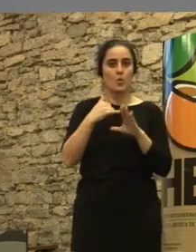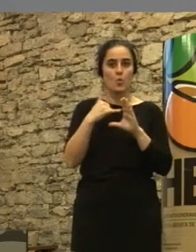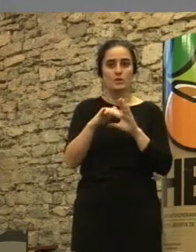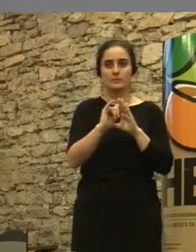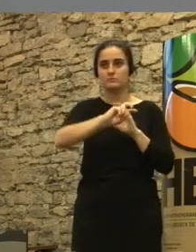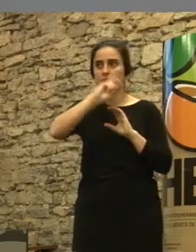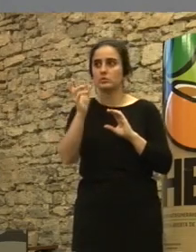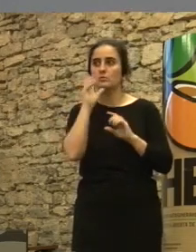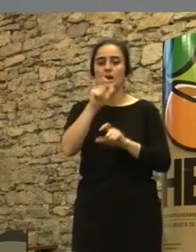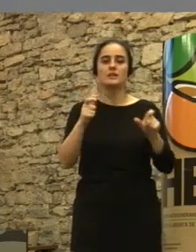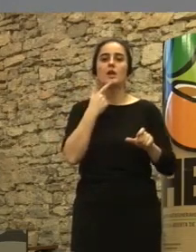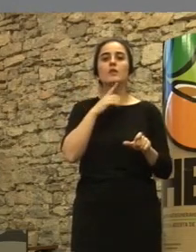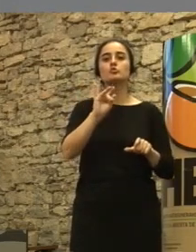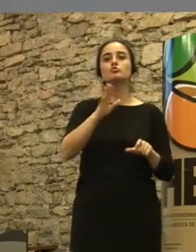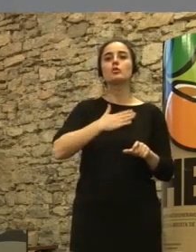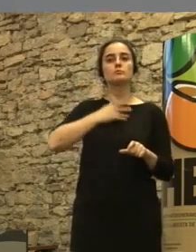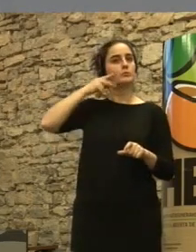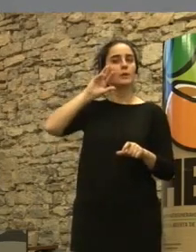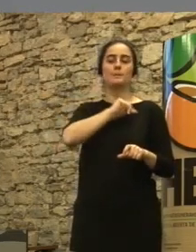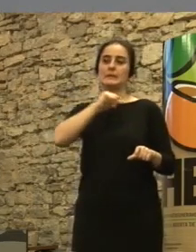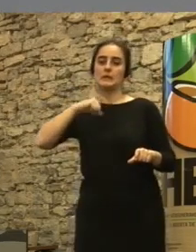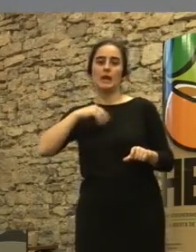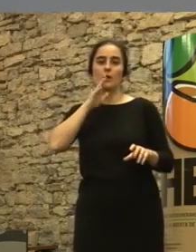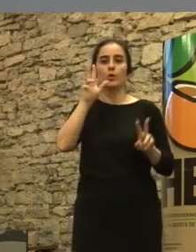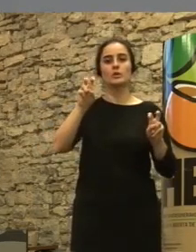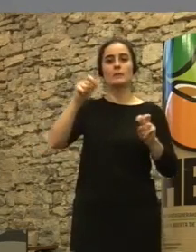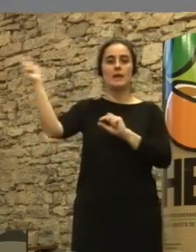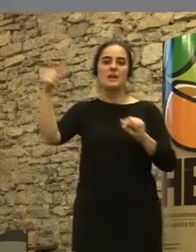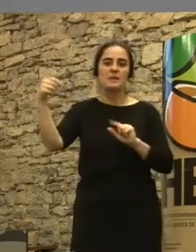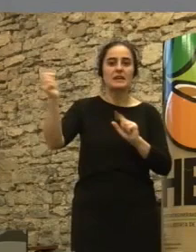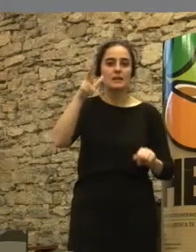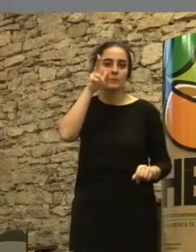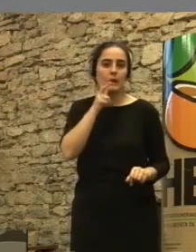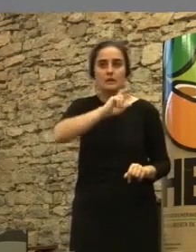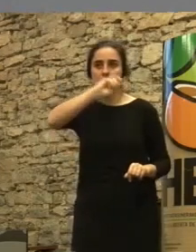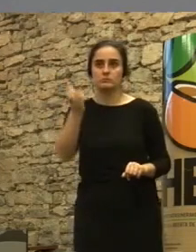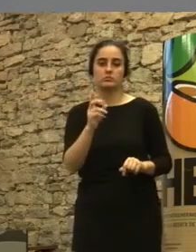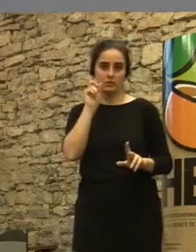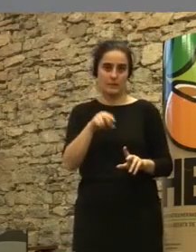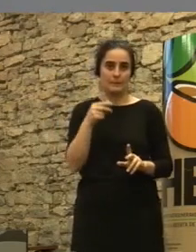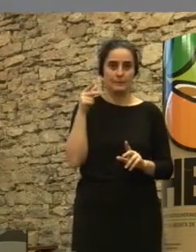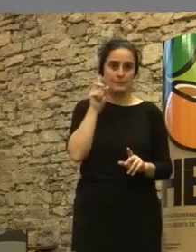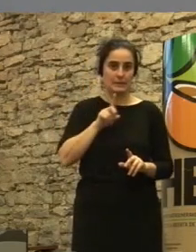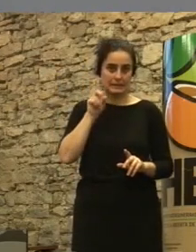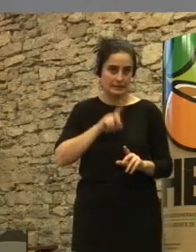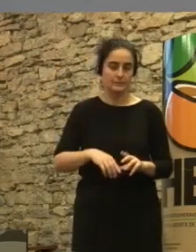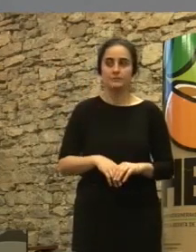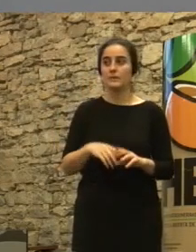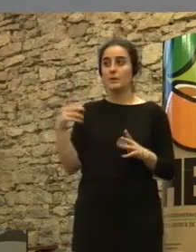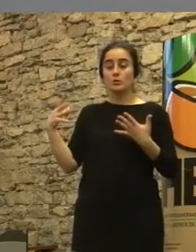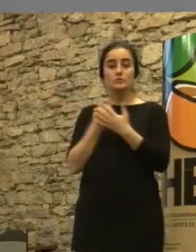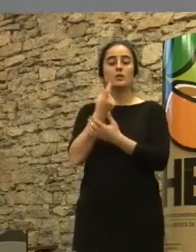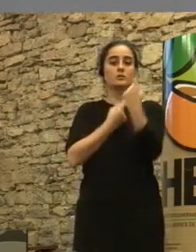que te está asegurando experiencias personales que han tenido en torno al privilegio de migrantes, no sé qué, siempre los mismos temas, ¿no? También es falso. Todo esto es